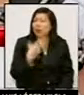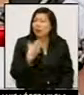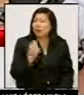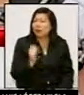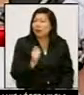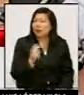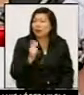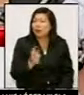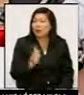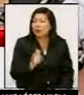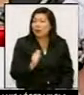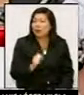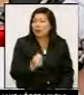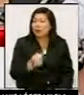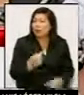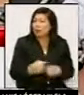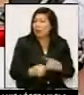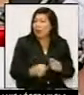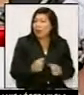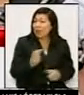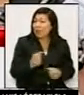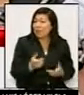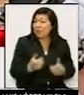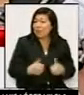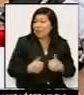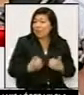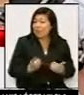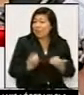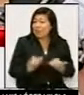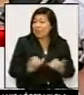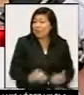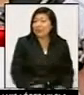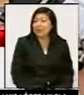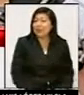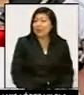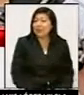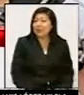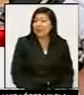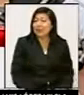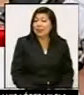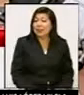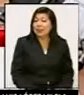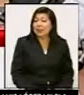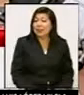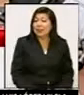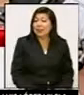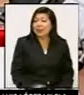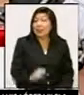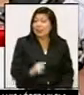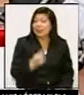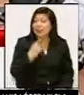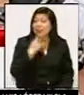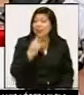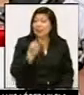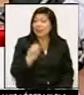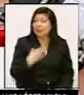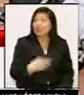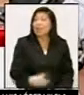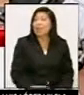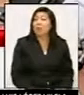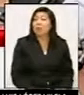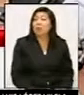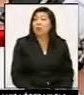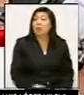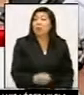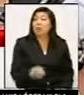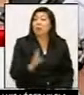están supervisando si a diario el poblador vive eso? Yo quisiera, sí, esos informes, que ustedes